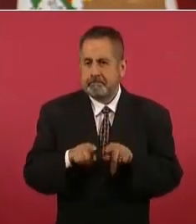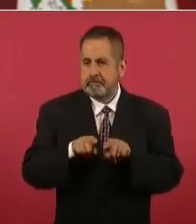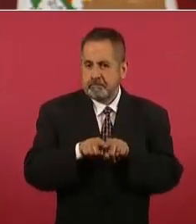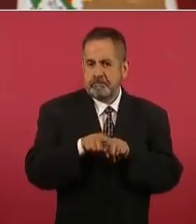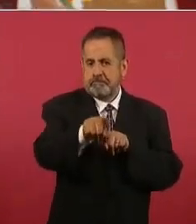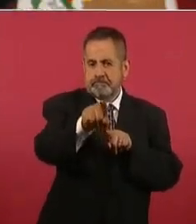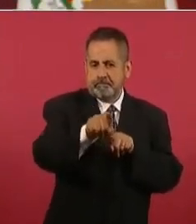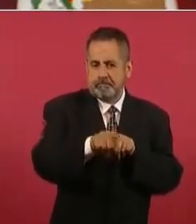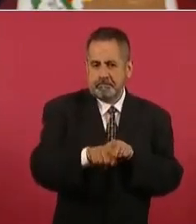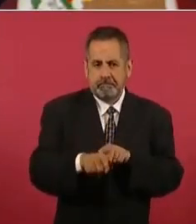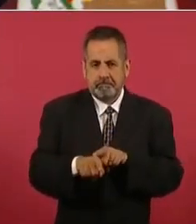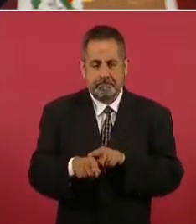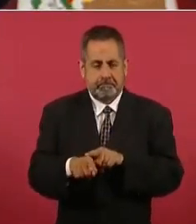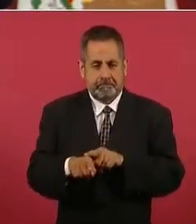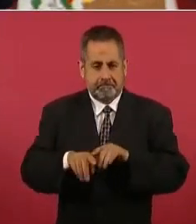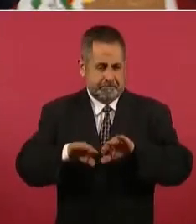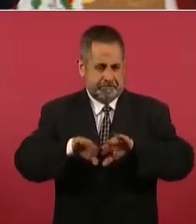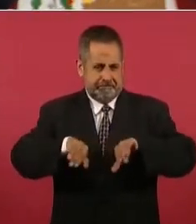que era